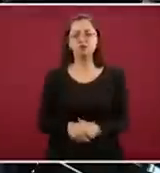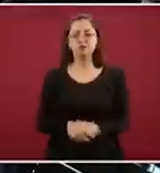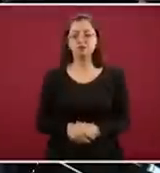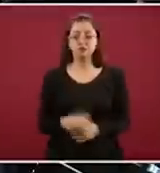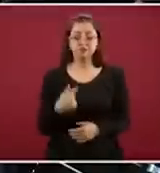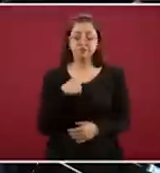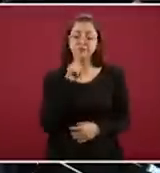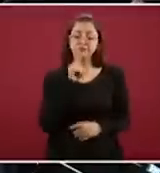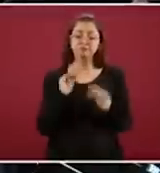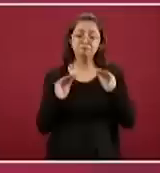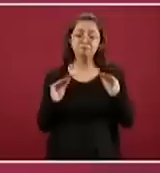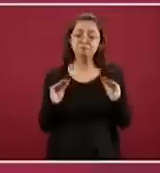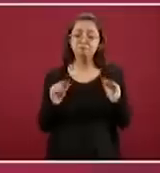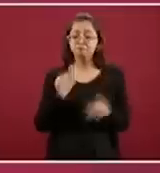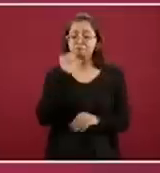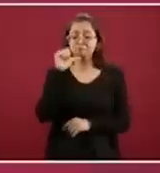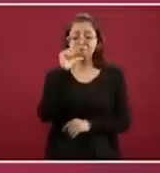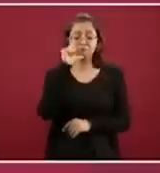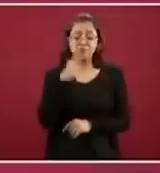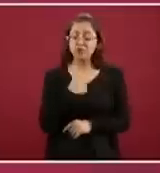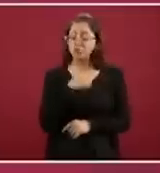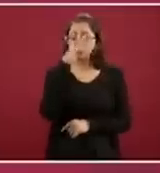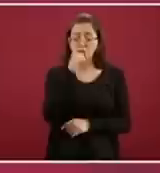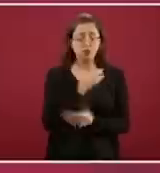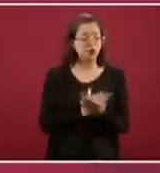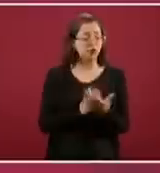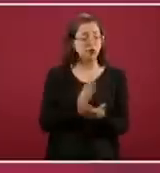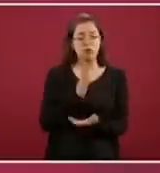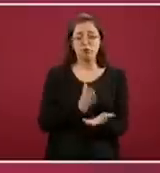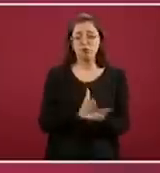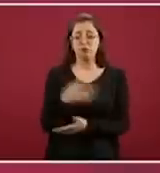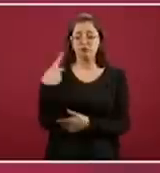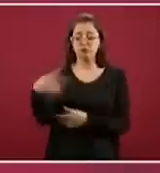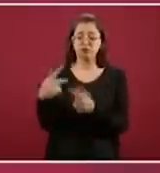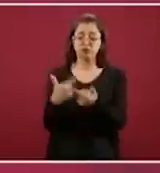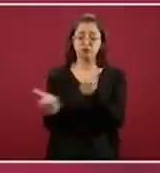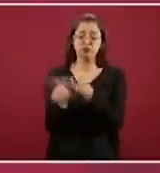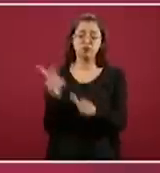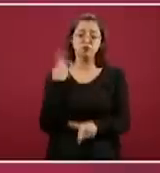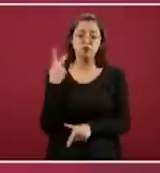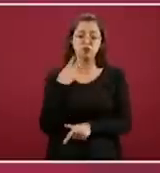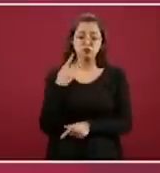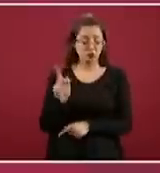nada, porque eso ya es asunto que tiene que ver con los partidos.